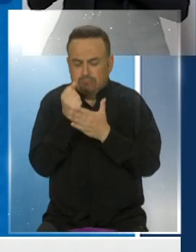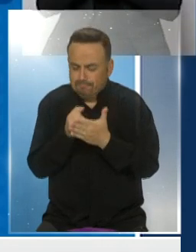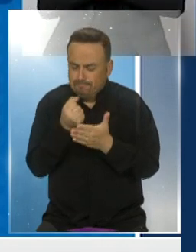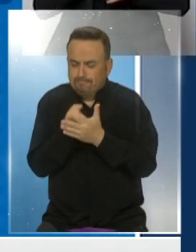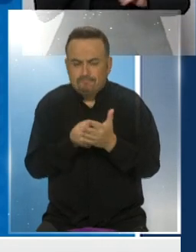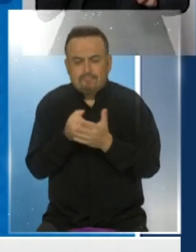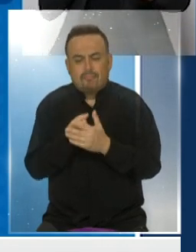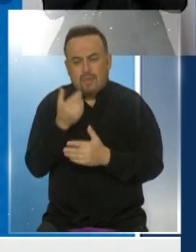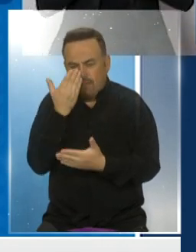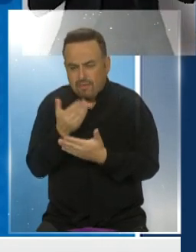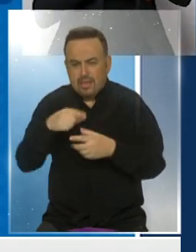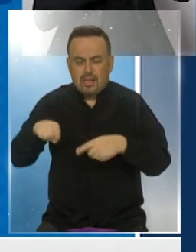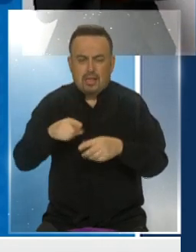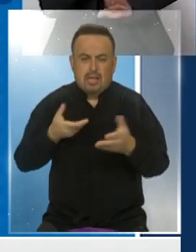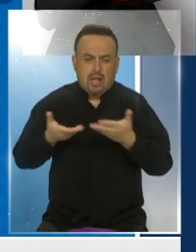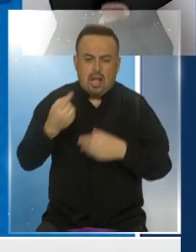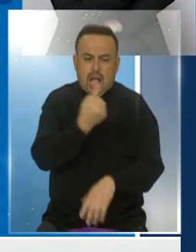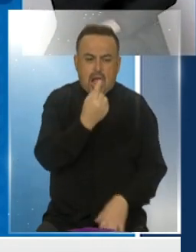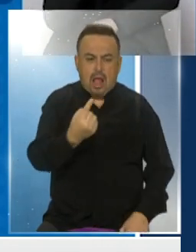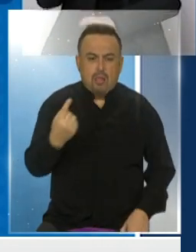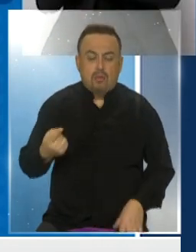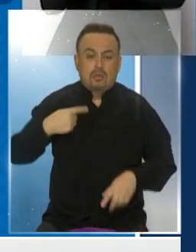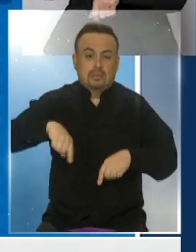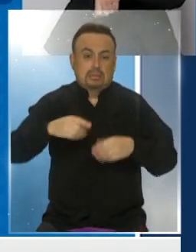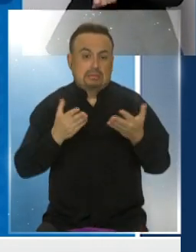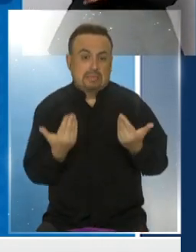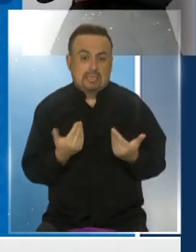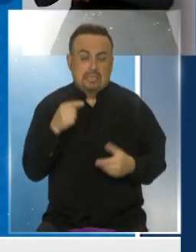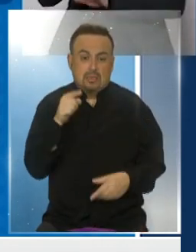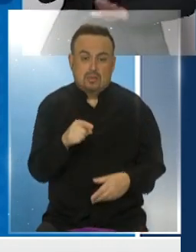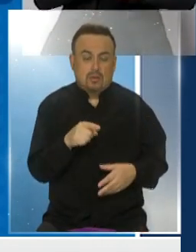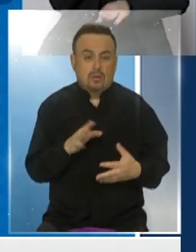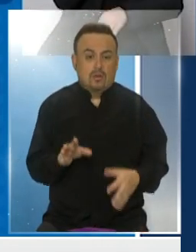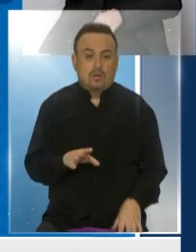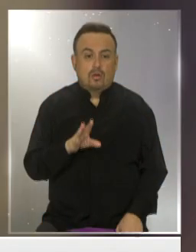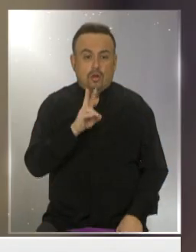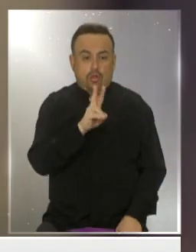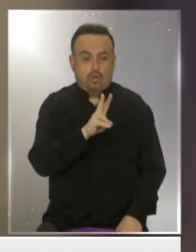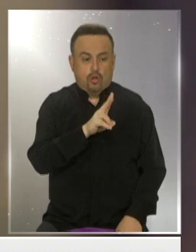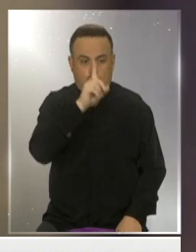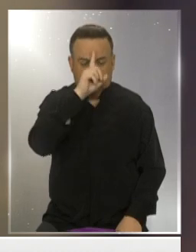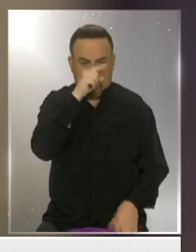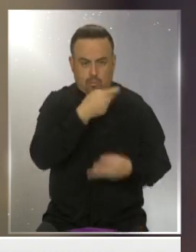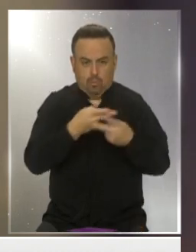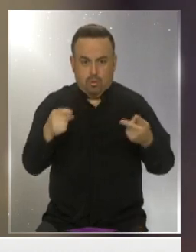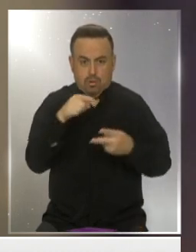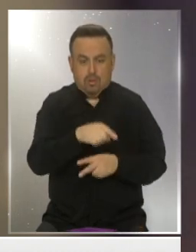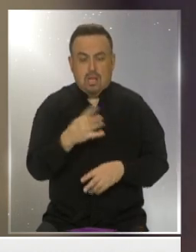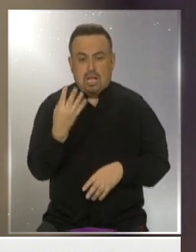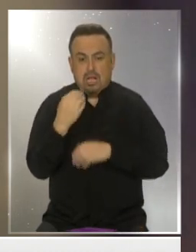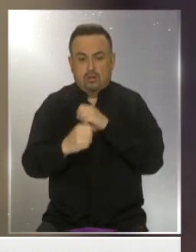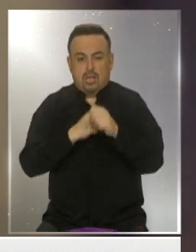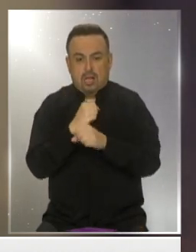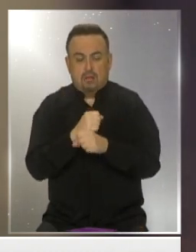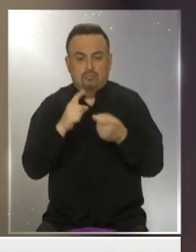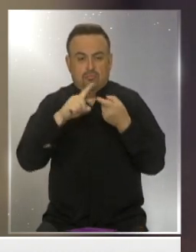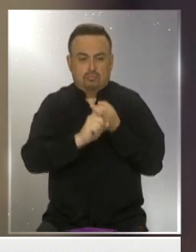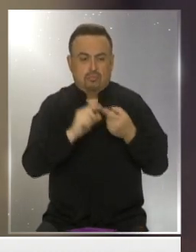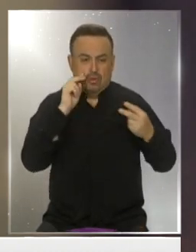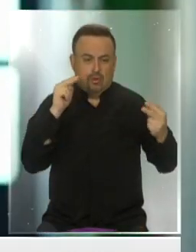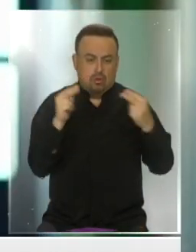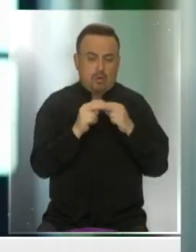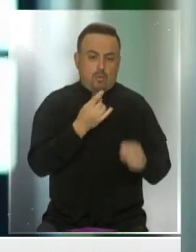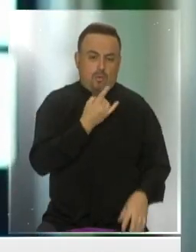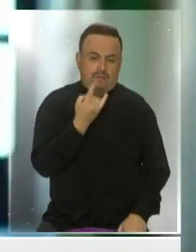para atender a cada uno de lo que necesitó en estos dos hospitales públicos. 14 años de matrimonio, se conocen desde